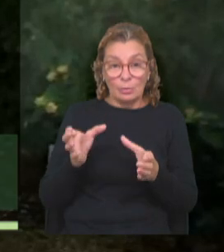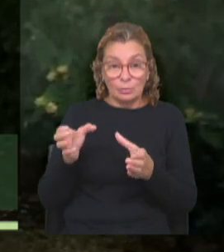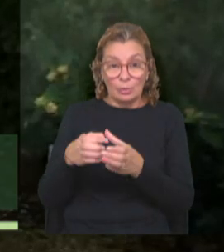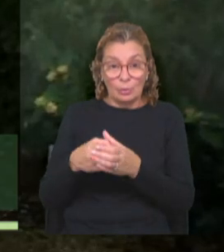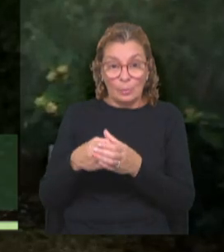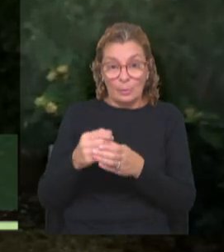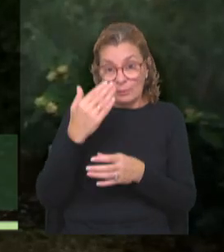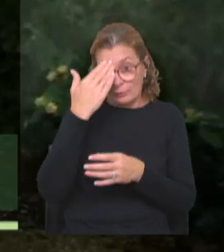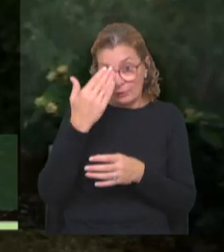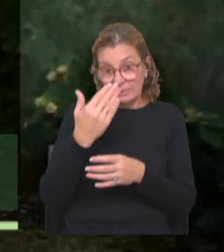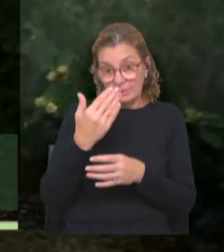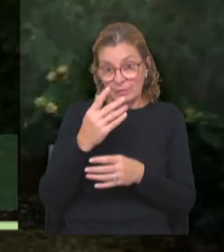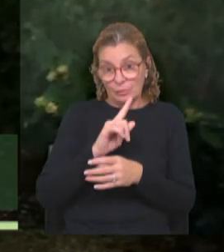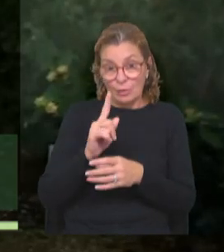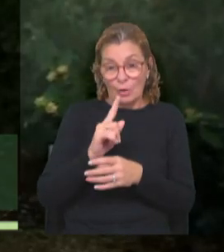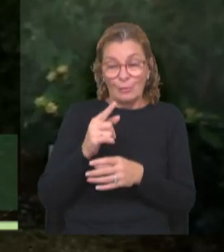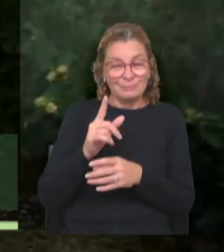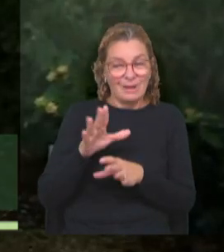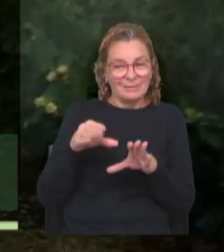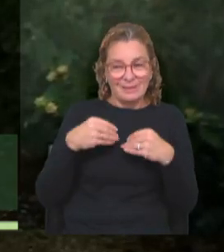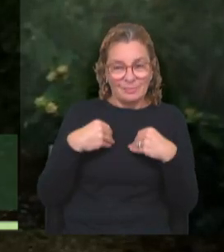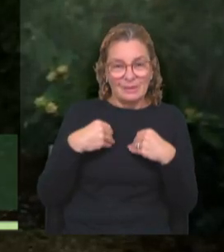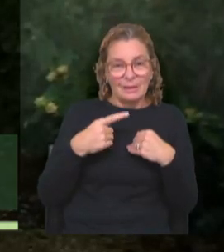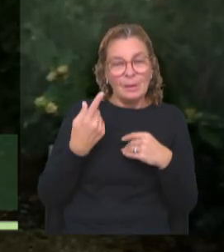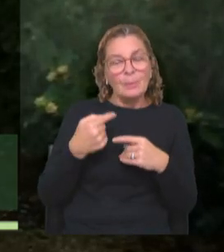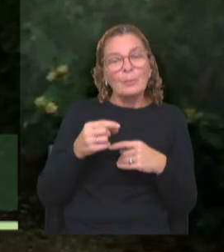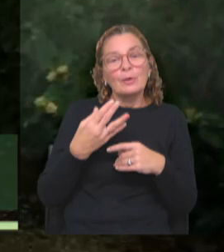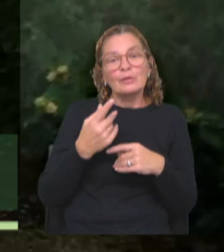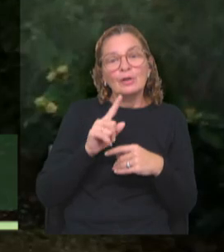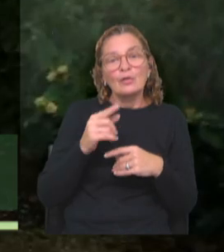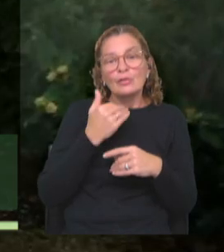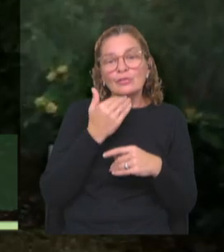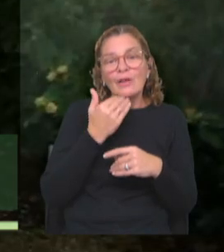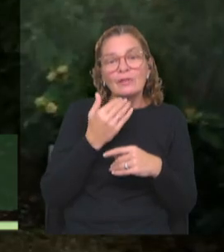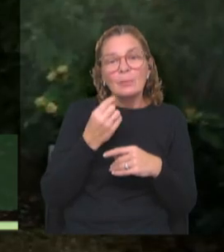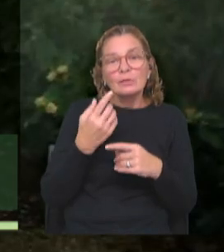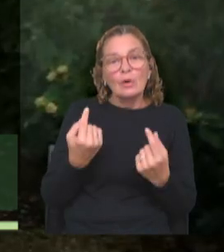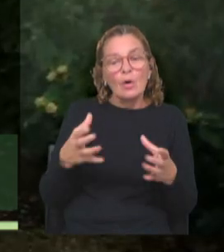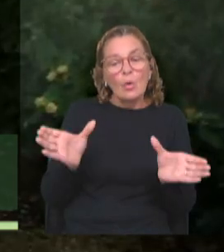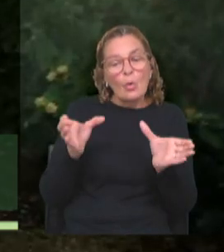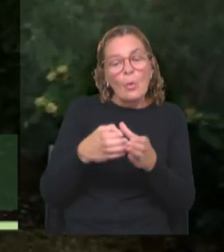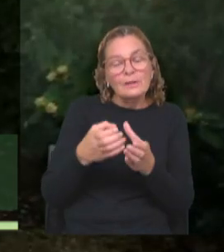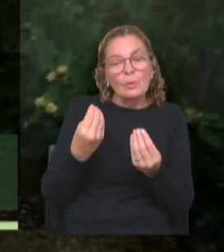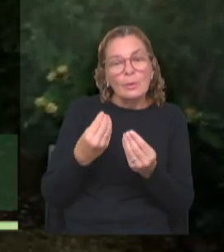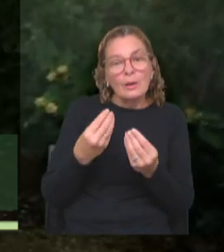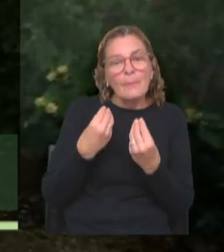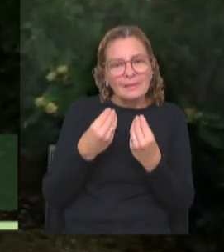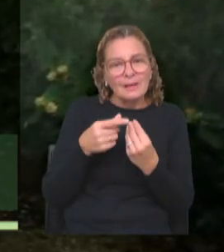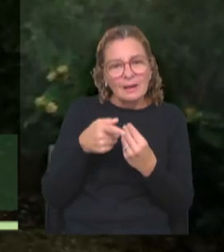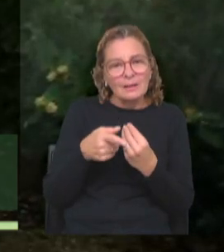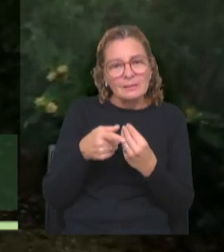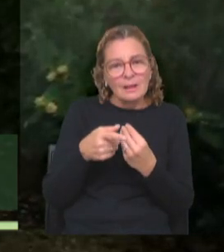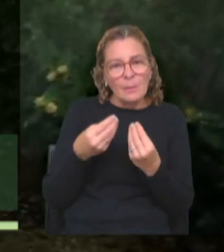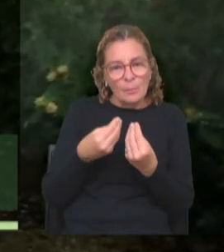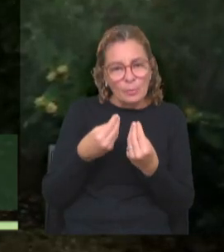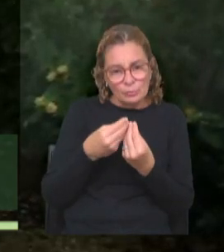Amplio que no lo está y por eso es que no sabemos cuánto va a durar este encuentro y qué es lo que puede llegar a suceder. Si bien hay